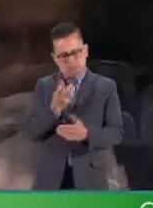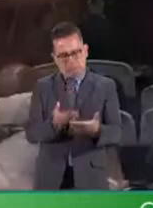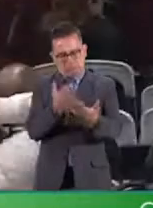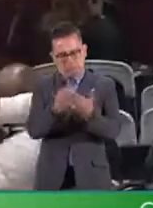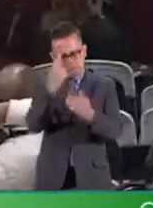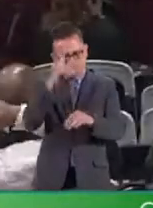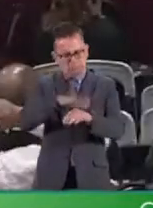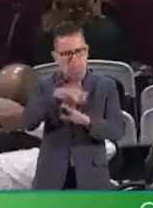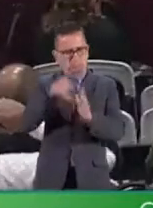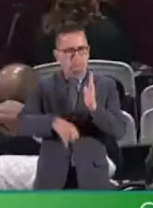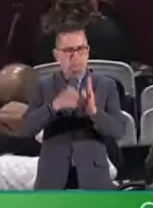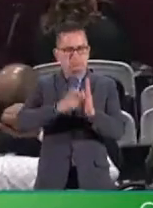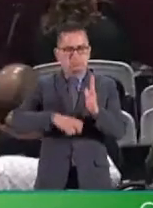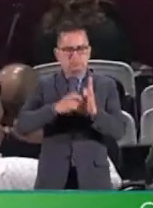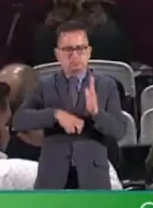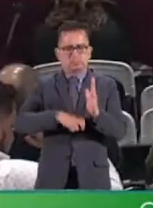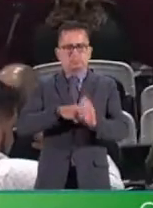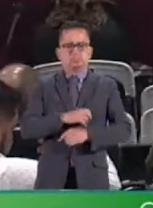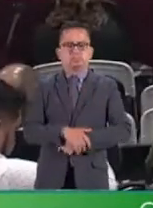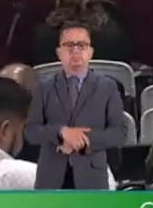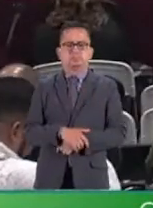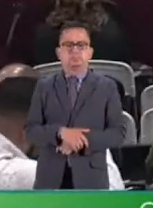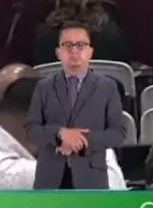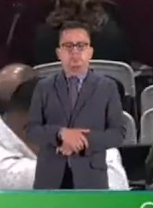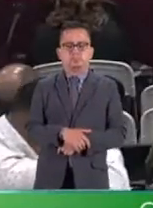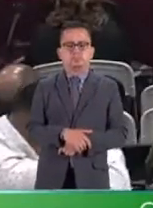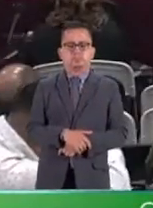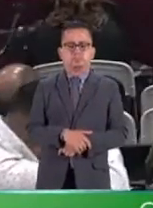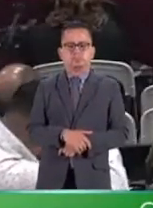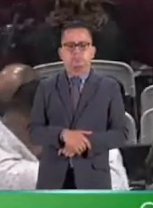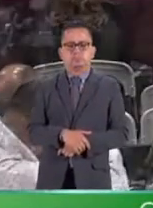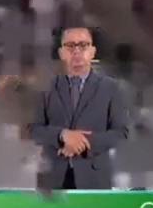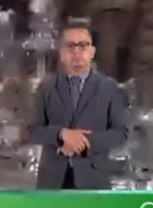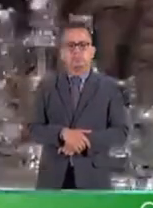reformas. Gracias. Gracias. Consulte la Secretaría de la